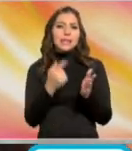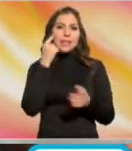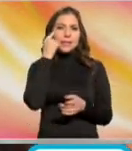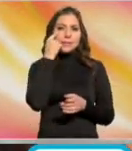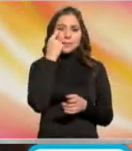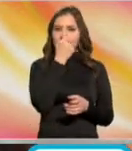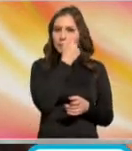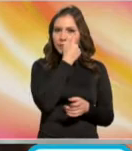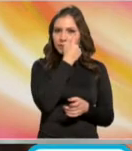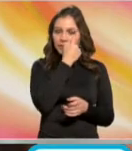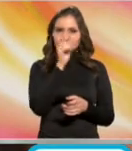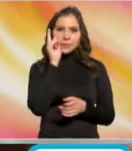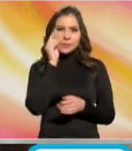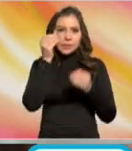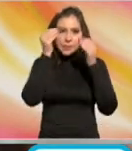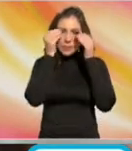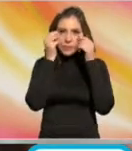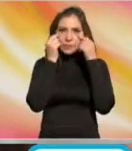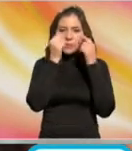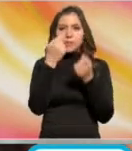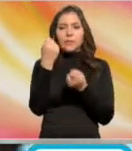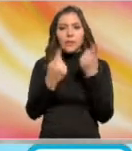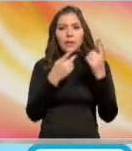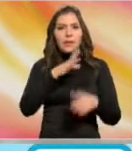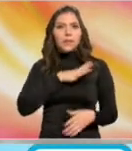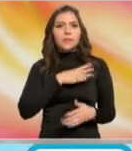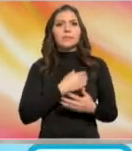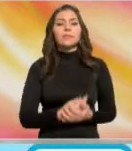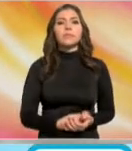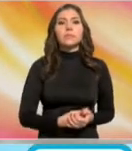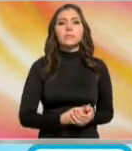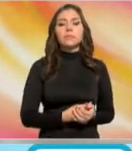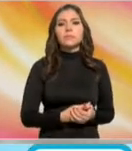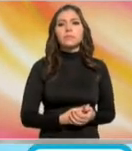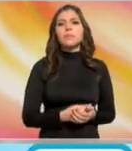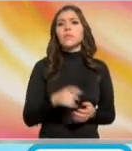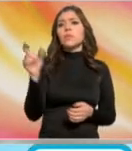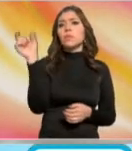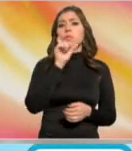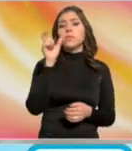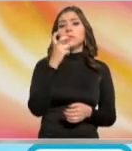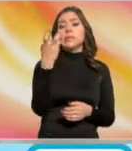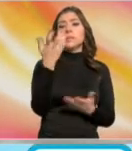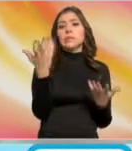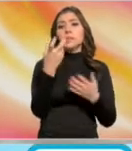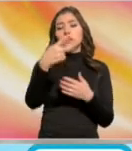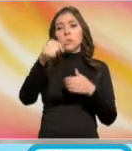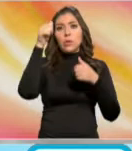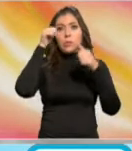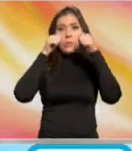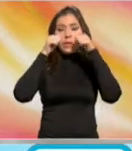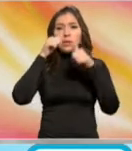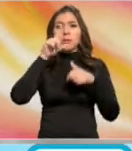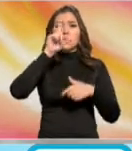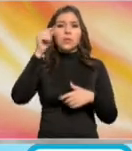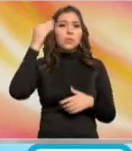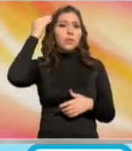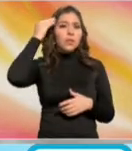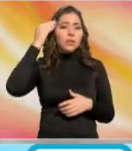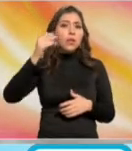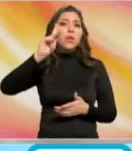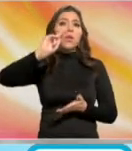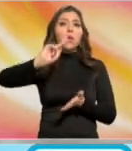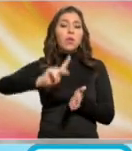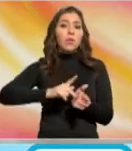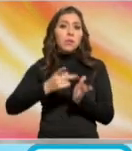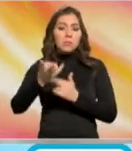párpado inferior o Así en las es. bolsitas que tenemos. Esto, al realizarte esta operación, con el tiempo no vuelven a